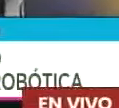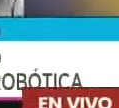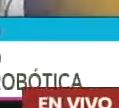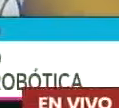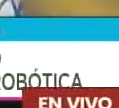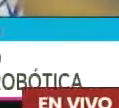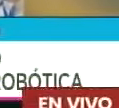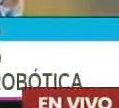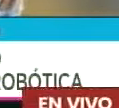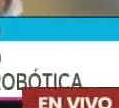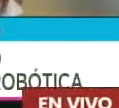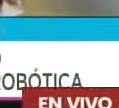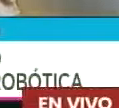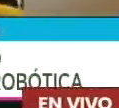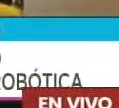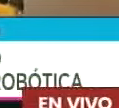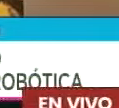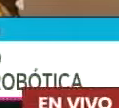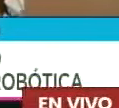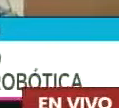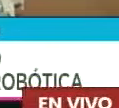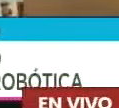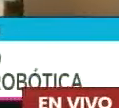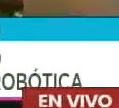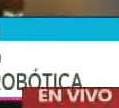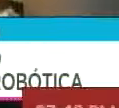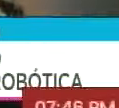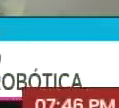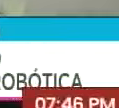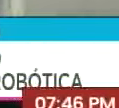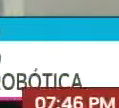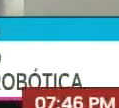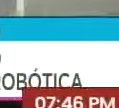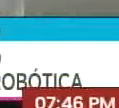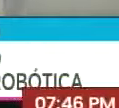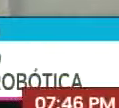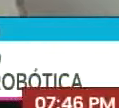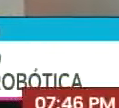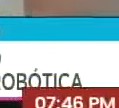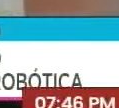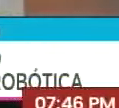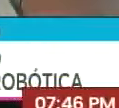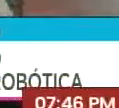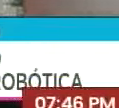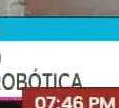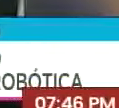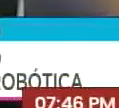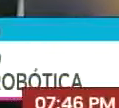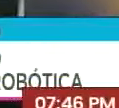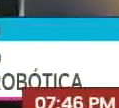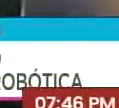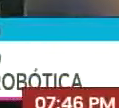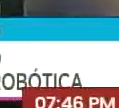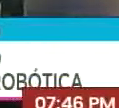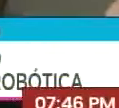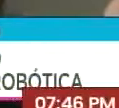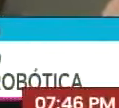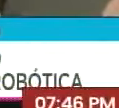Sebastián Andrés Acevedo Gavidia, 9 años, de la Unidad Educativa Estatal Presbítero Fernando